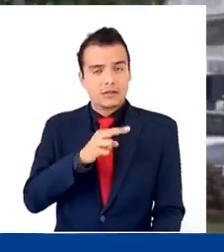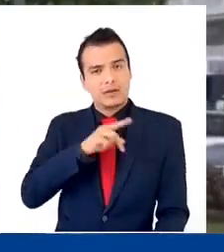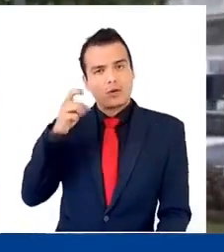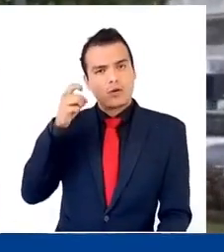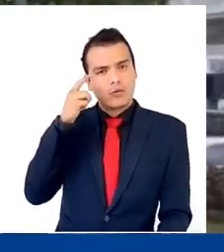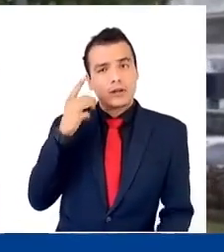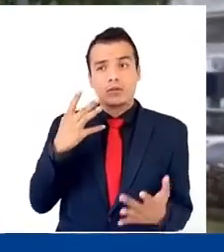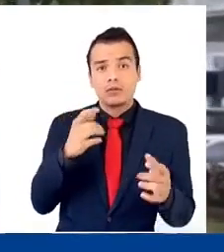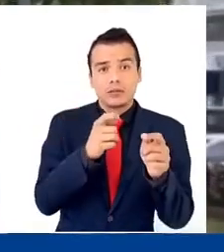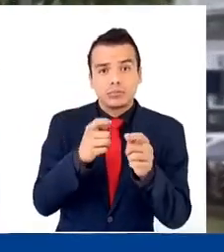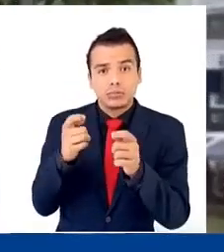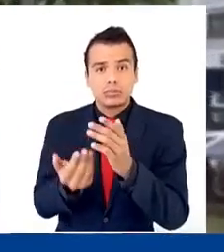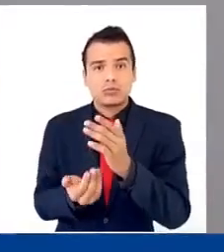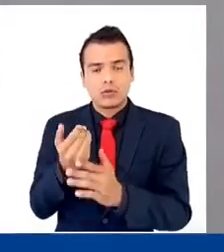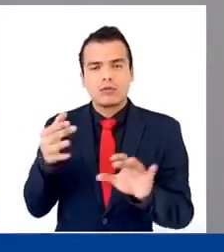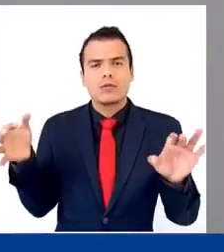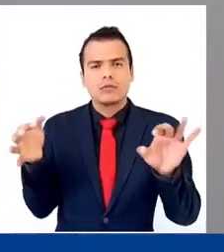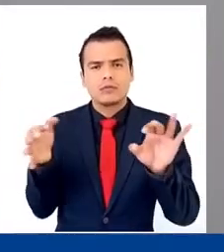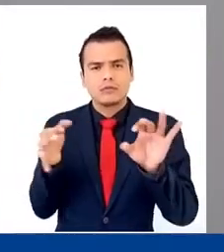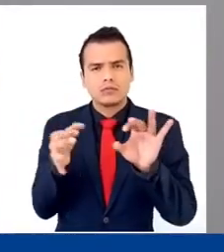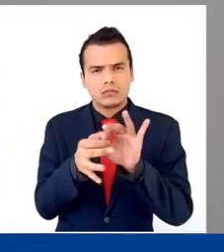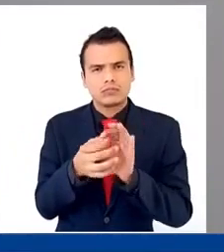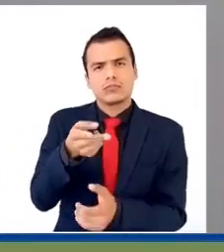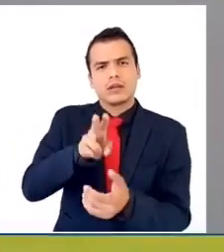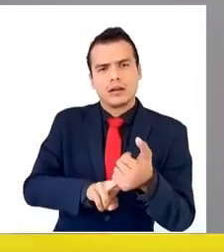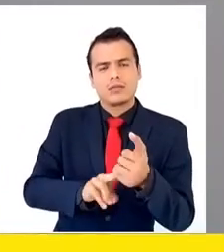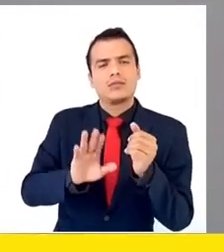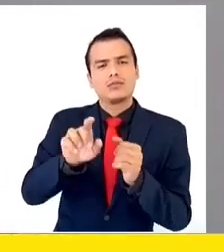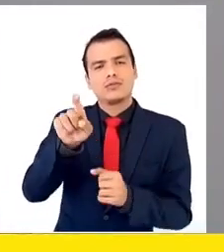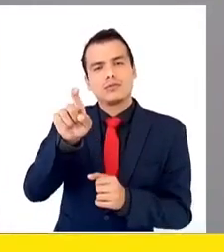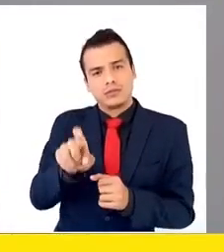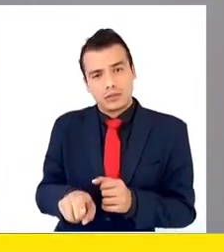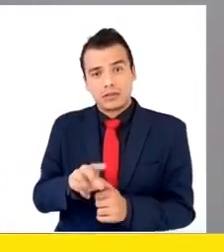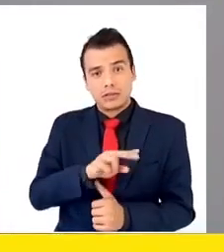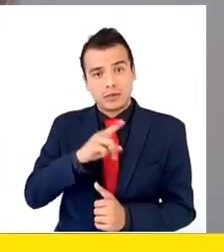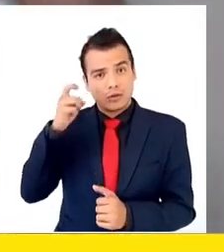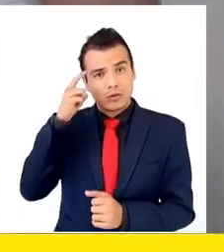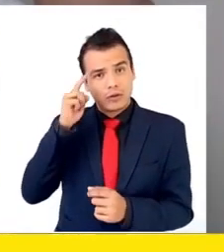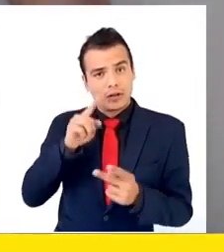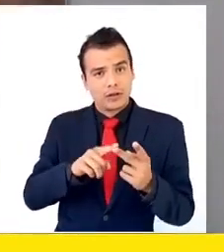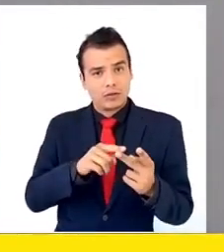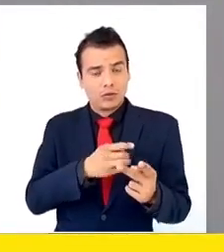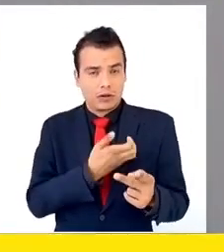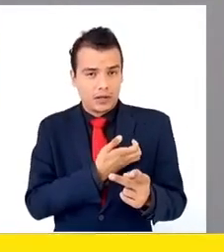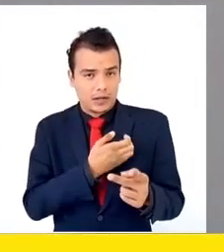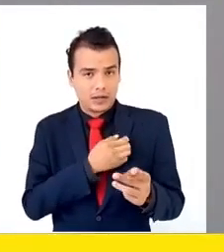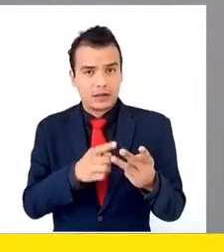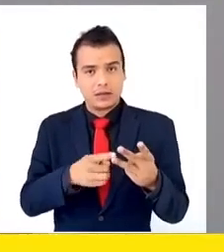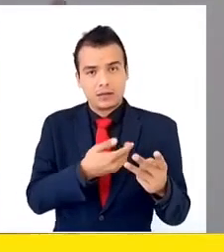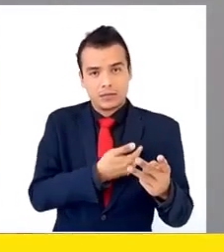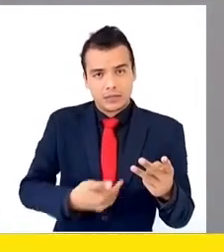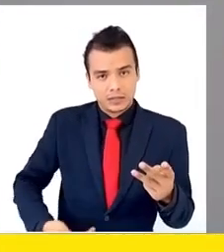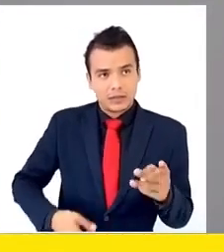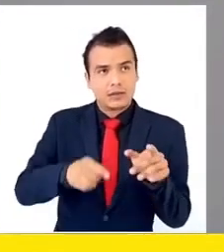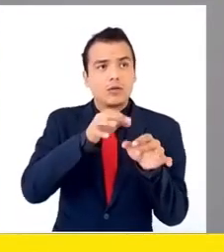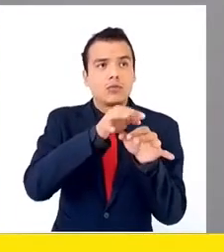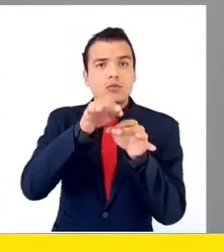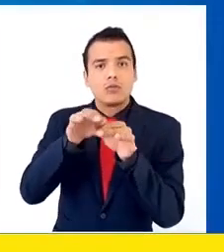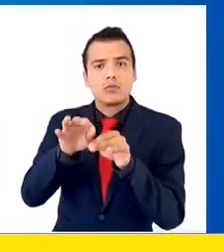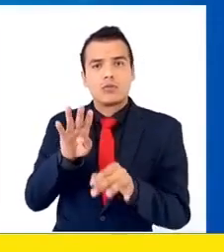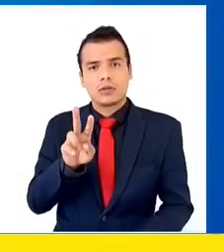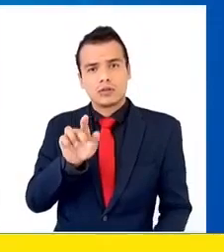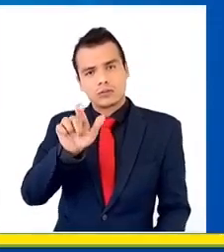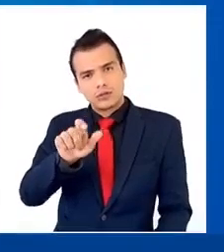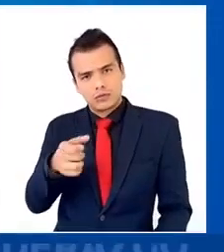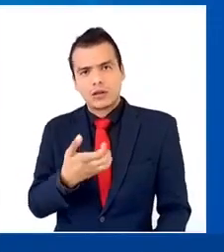Tenemos que entrar en armonía, alcalde, gobernador, presidente y los 42 alcaldes. Es que tenemos que entrar en